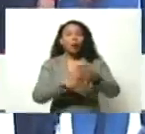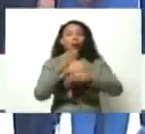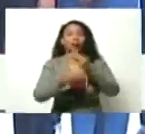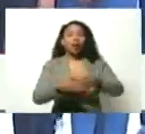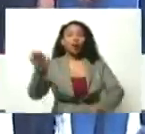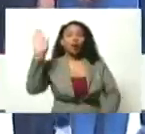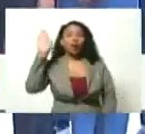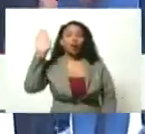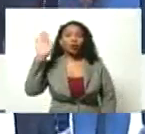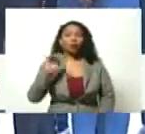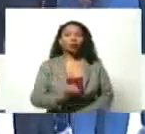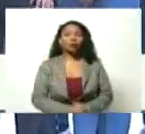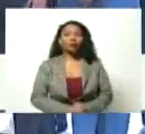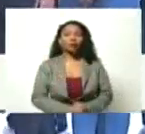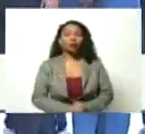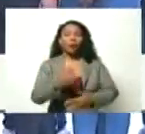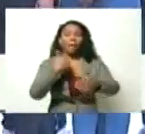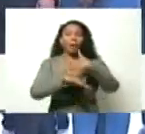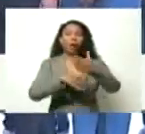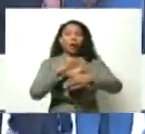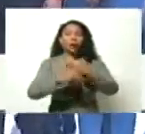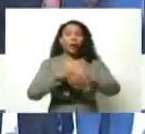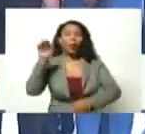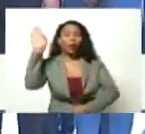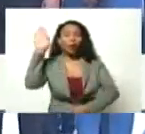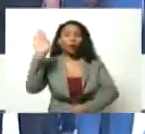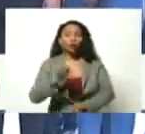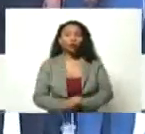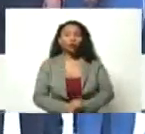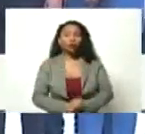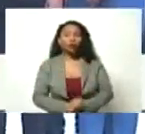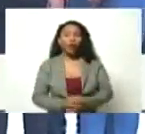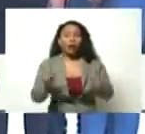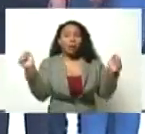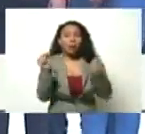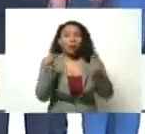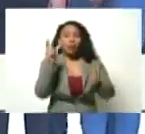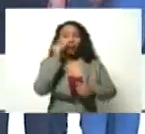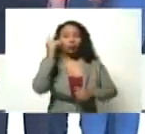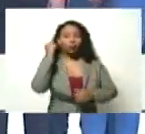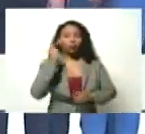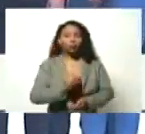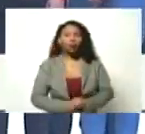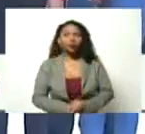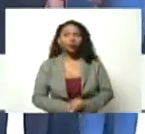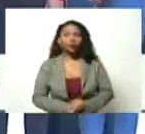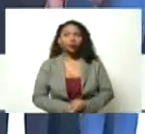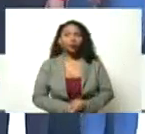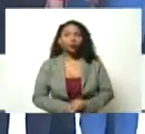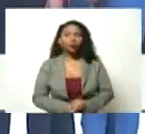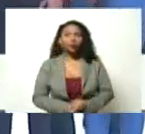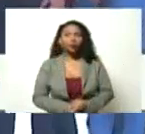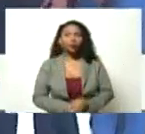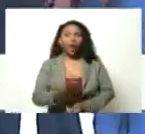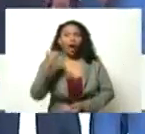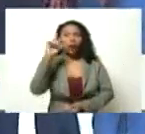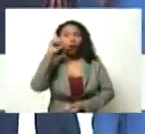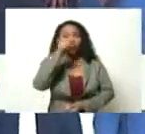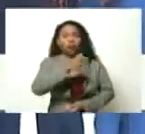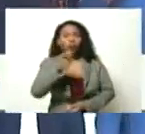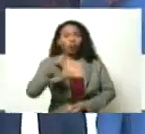pues vamos a juramentarnos el melideño la merideño merideña es una persona